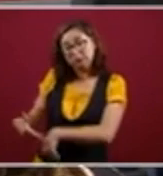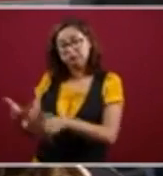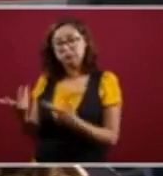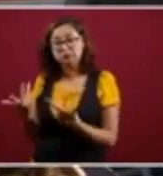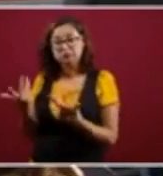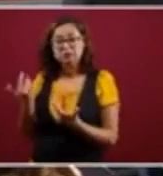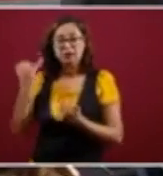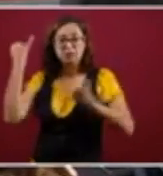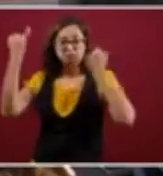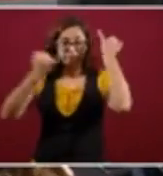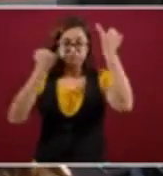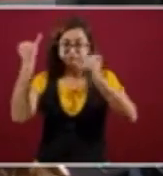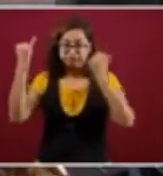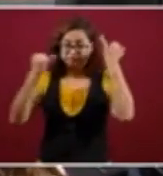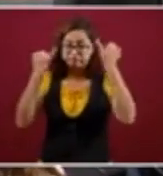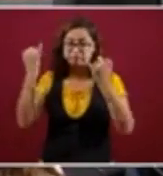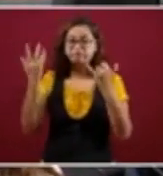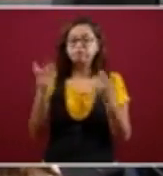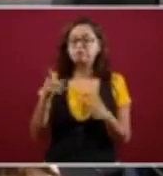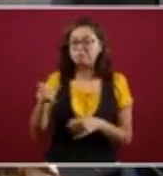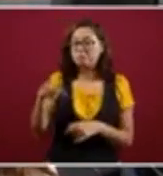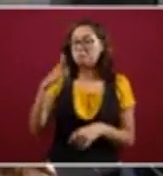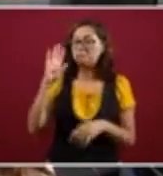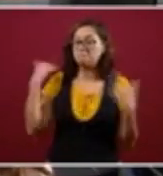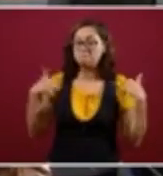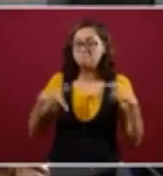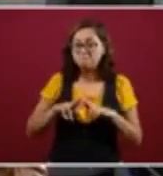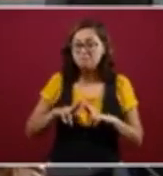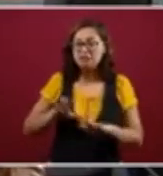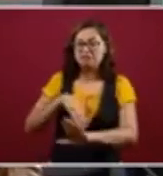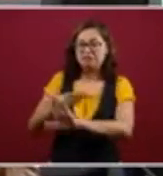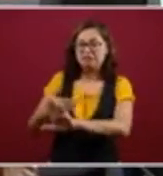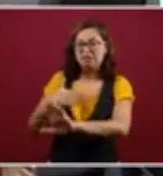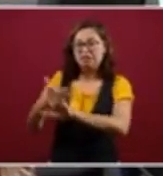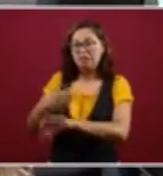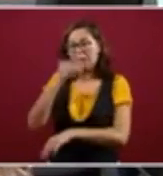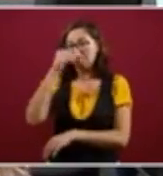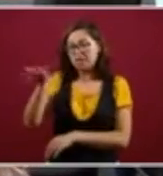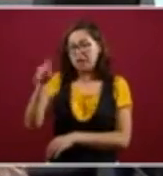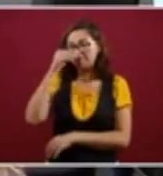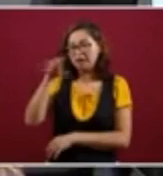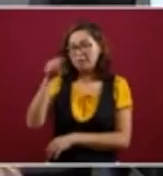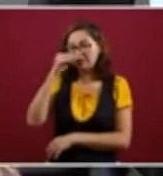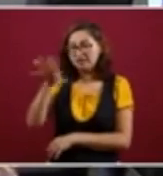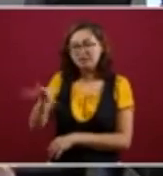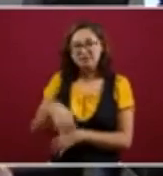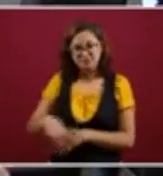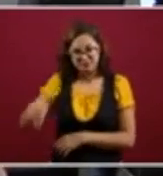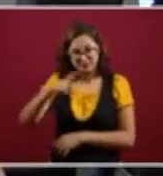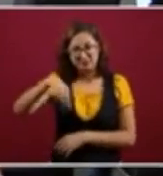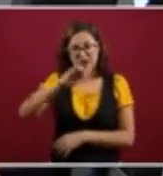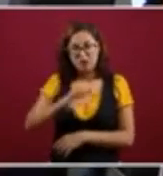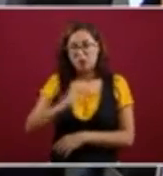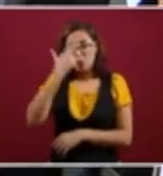carga ideológica, ¿no?, echándole la culpa a los maestros. ¿Te acuerdan cómo una fundación